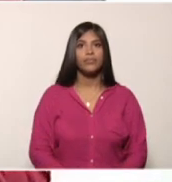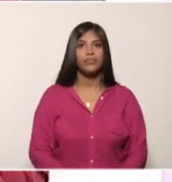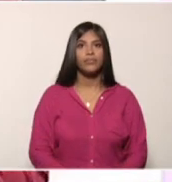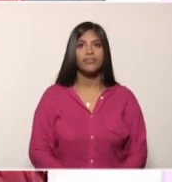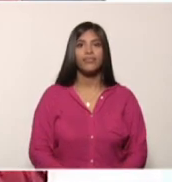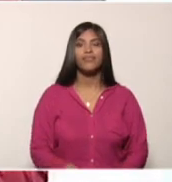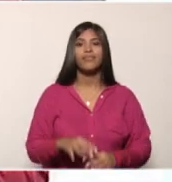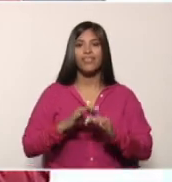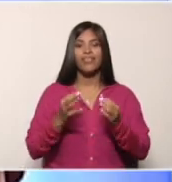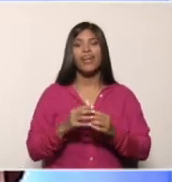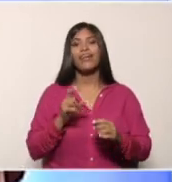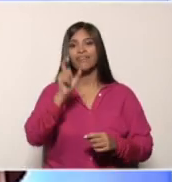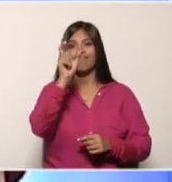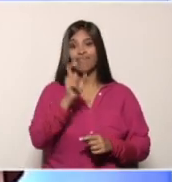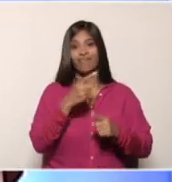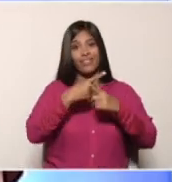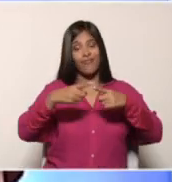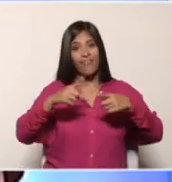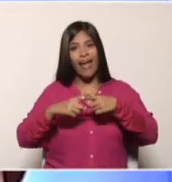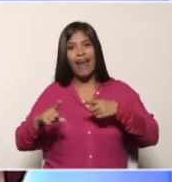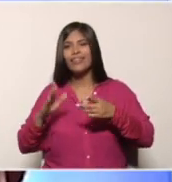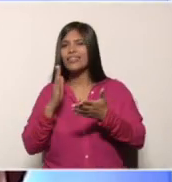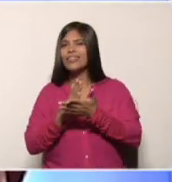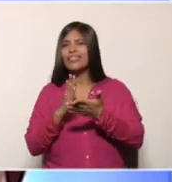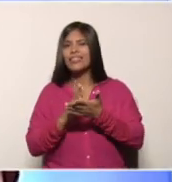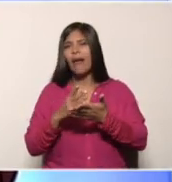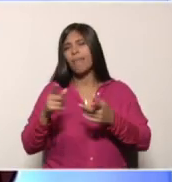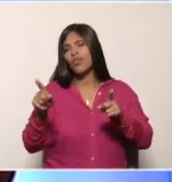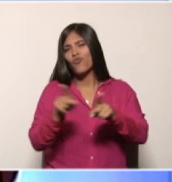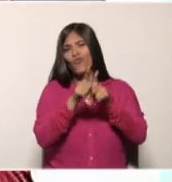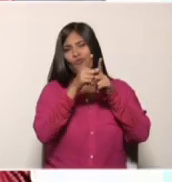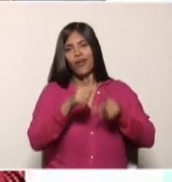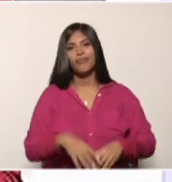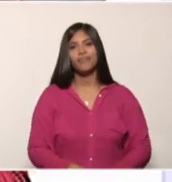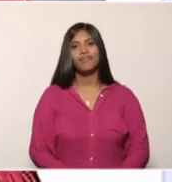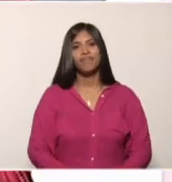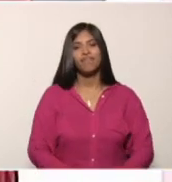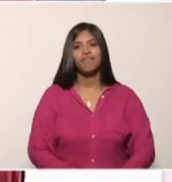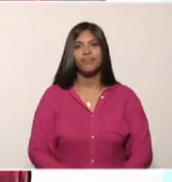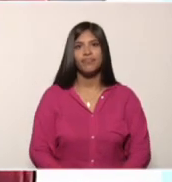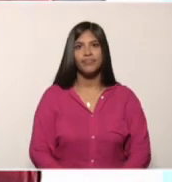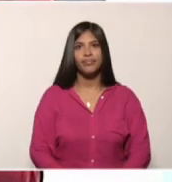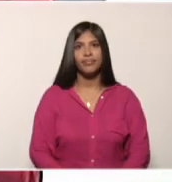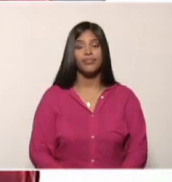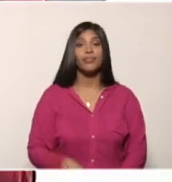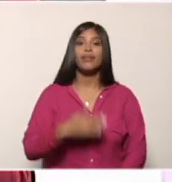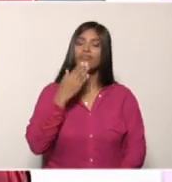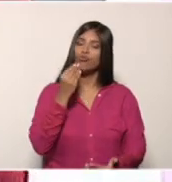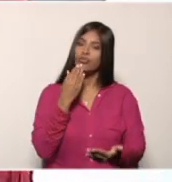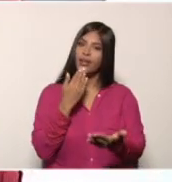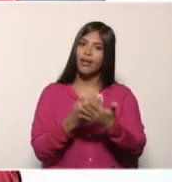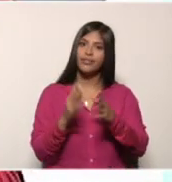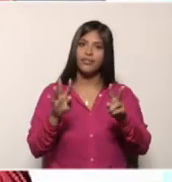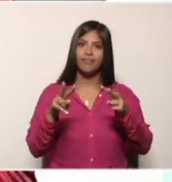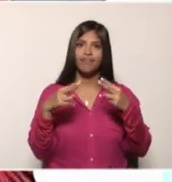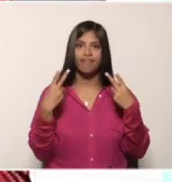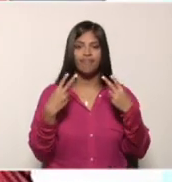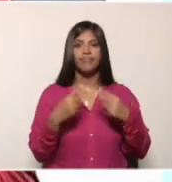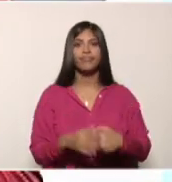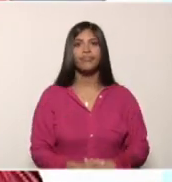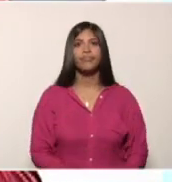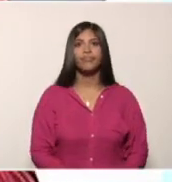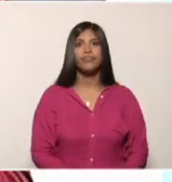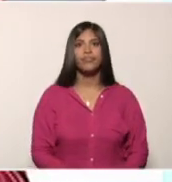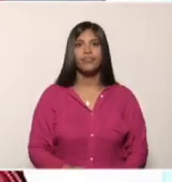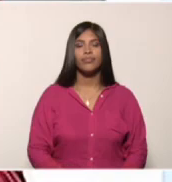nos despedimos. Ser diferente es algo común. Así es, ser diferente es algo común. A ustedes muchísimas gracias por acompañarnos. Sigan entonces